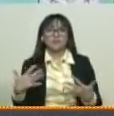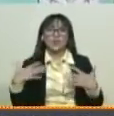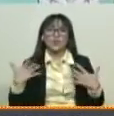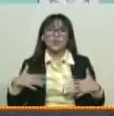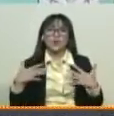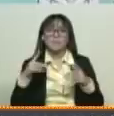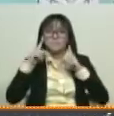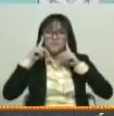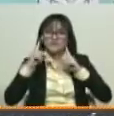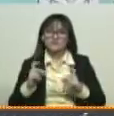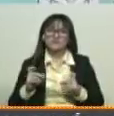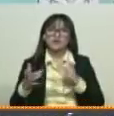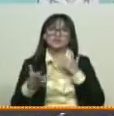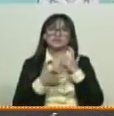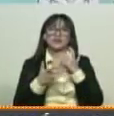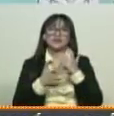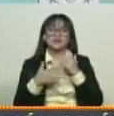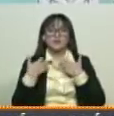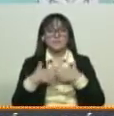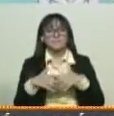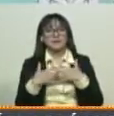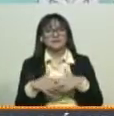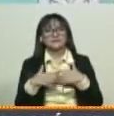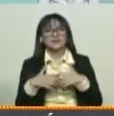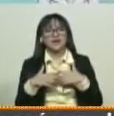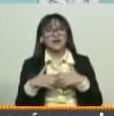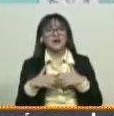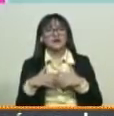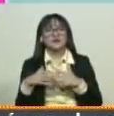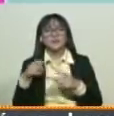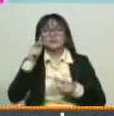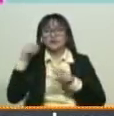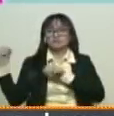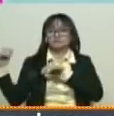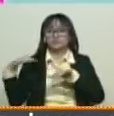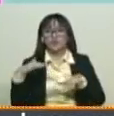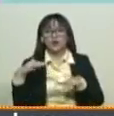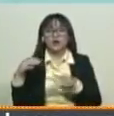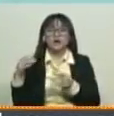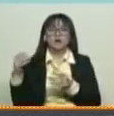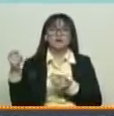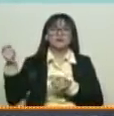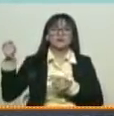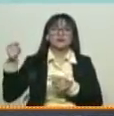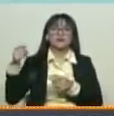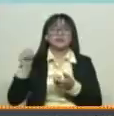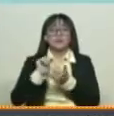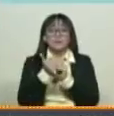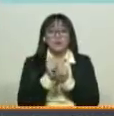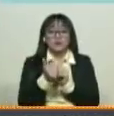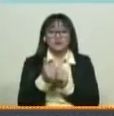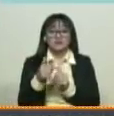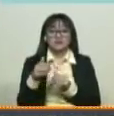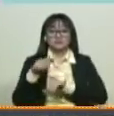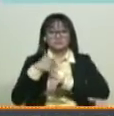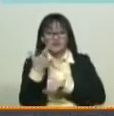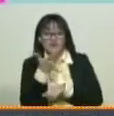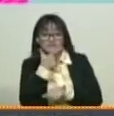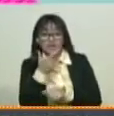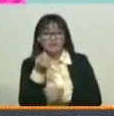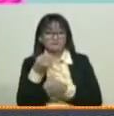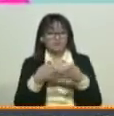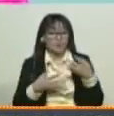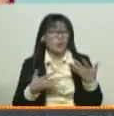los profesionales y técnicos, los empresarios, la red de migrantes, de deportistas, de la sexodiversidad. Ahí